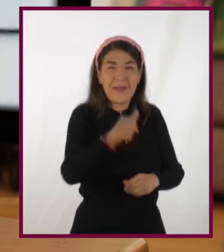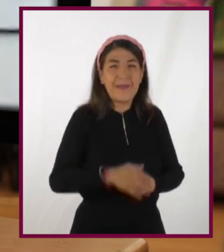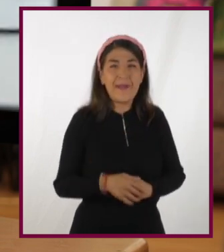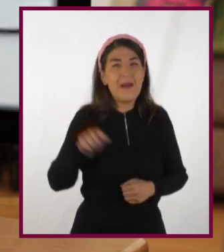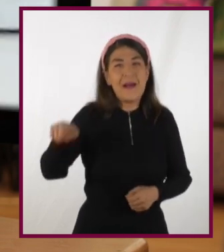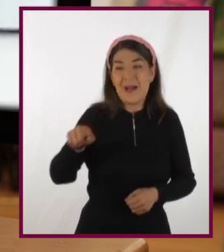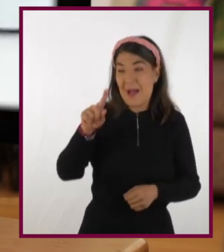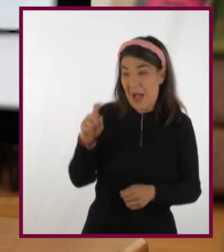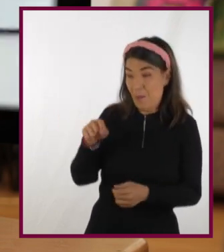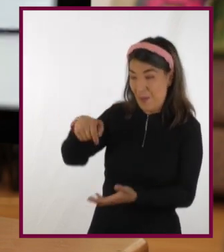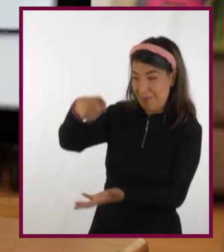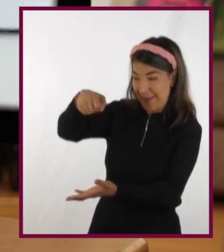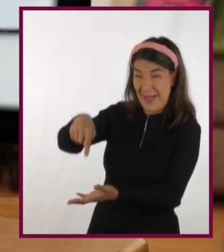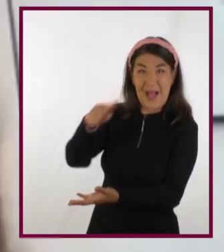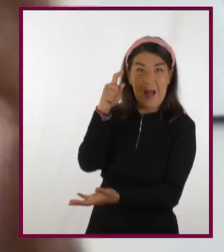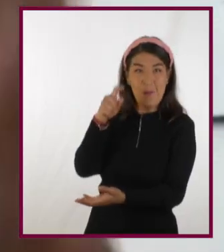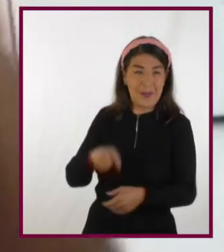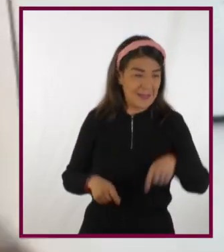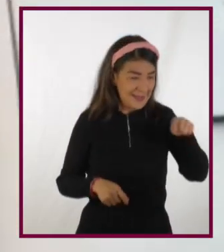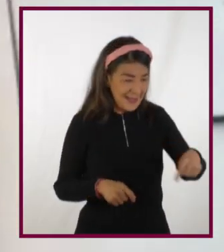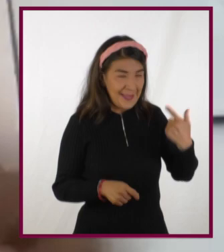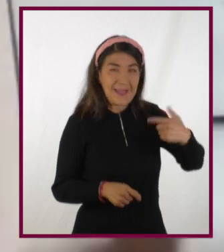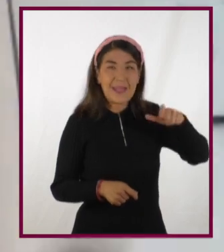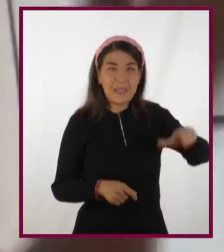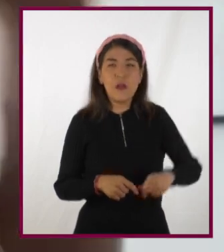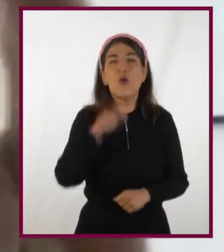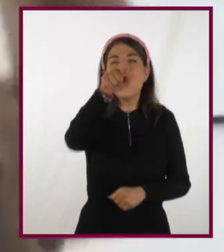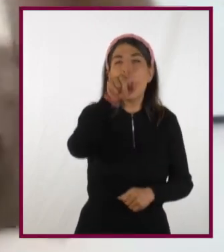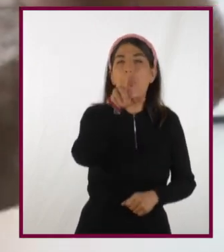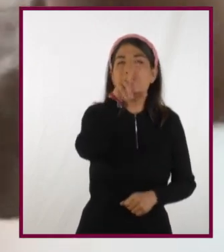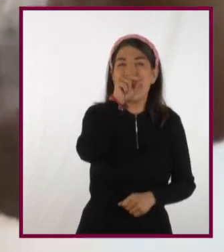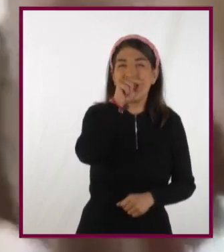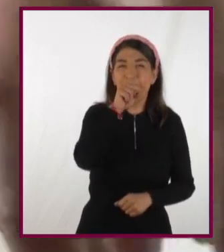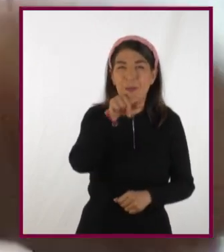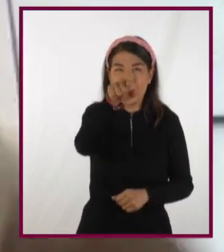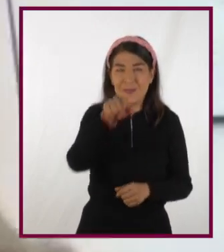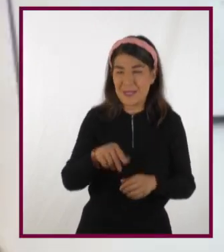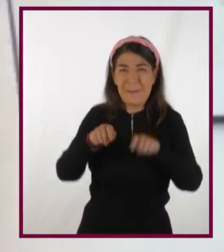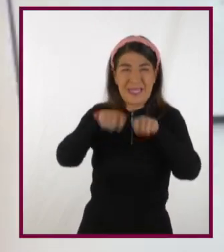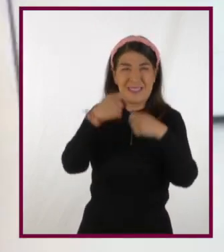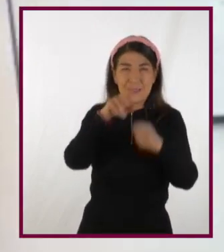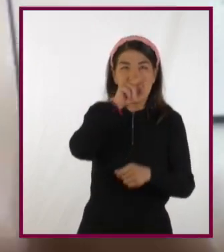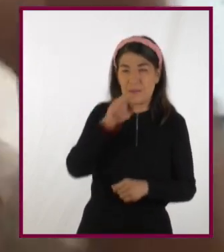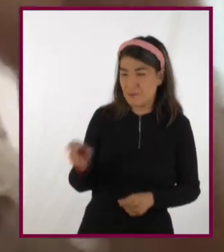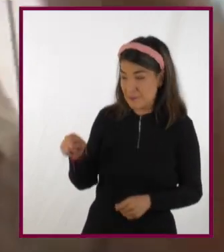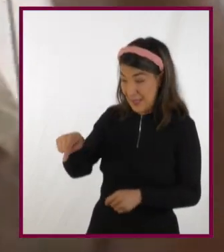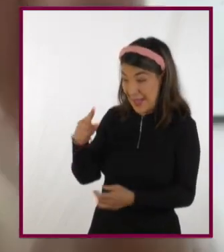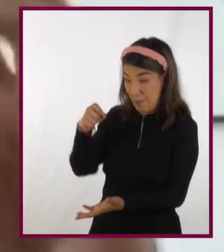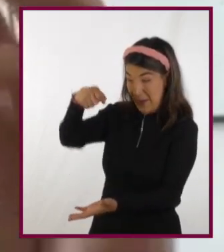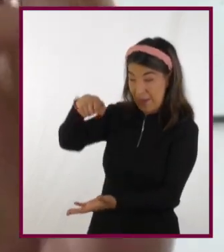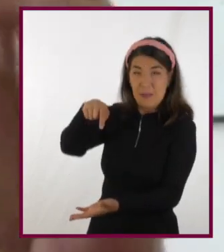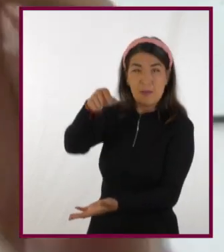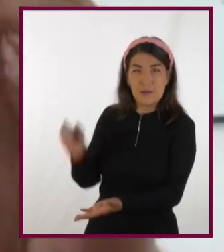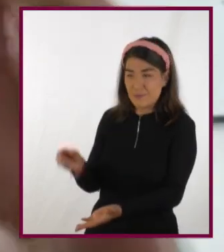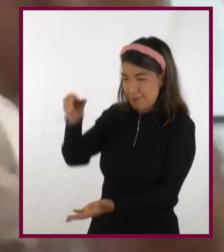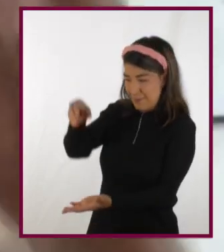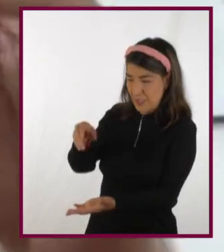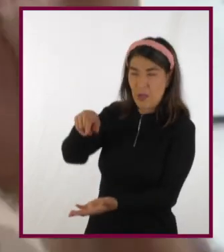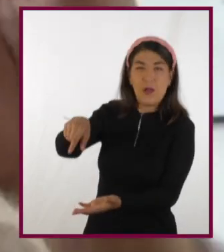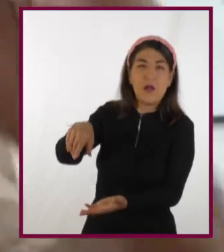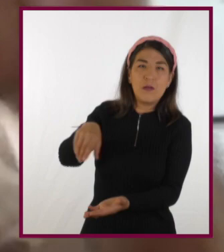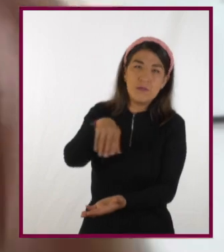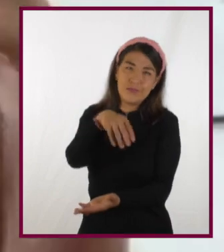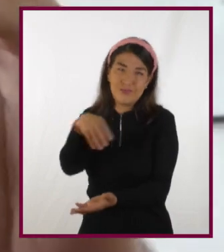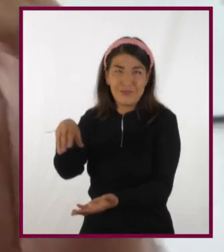cubeta llena de agua y tenemos una cubeta llena de gel, y agarramos nuestro patito de hule. Metemos el patito de hule en la cubeta llena de agua, entonces este va a flotar,